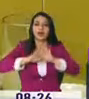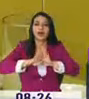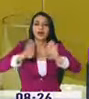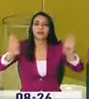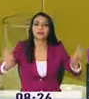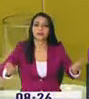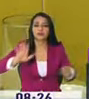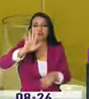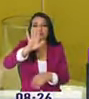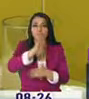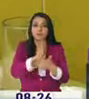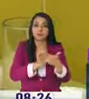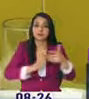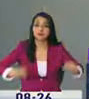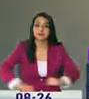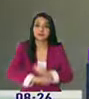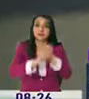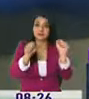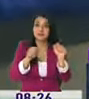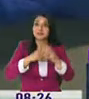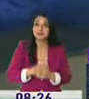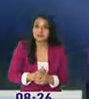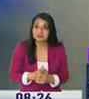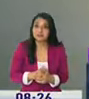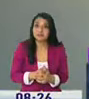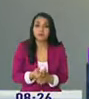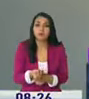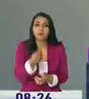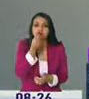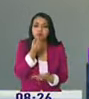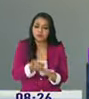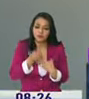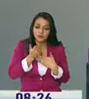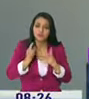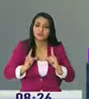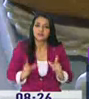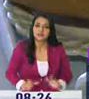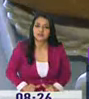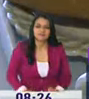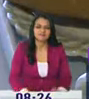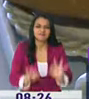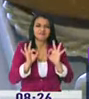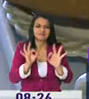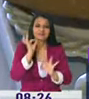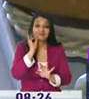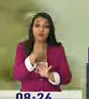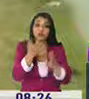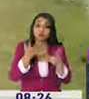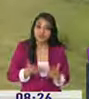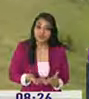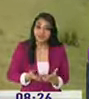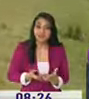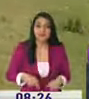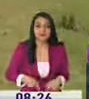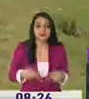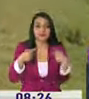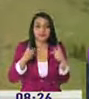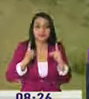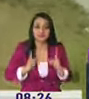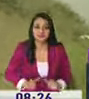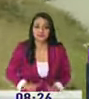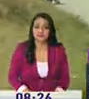las 5:30 de la mañana, ofreciendo alimentos saludables a los habitantes que desean mantener una vida sana